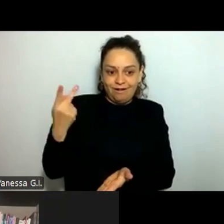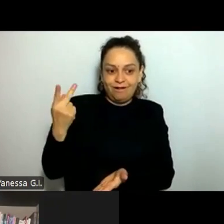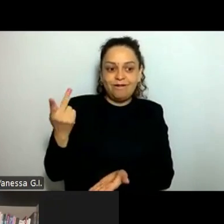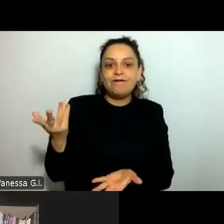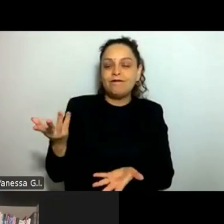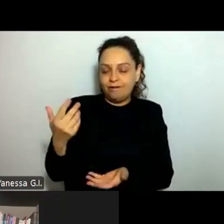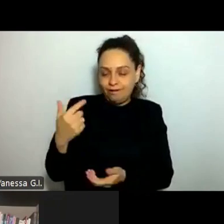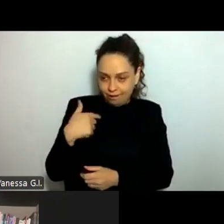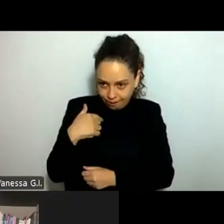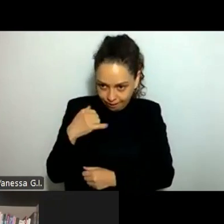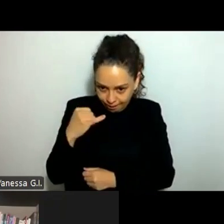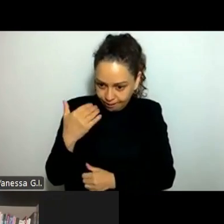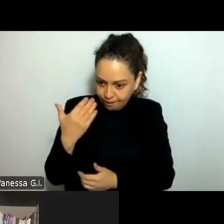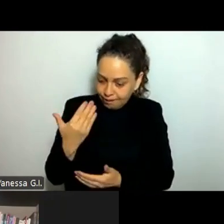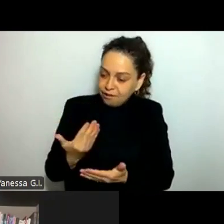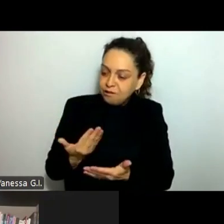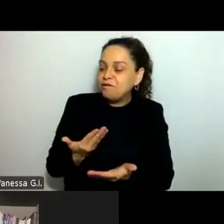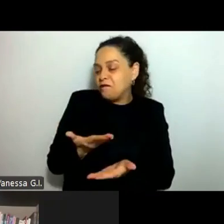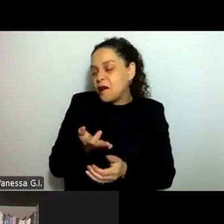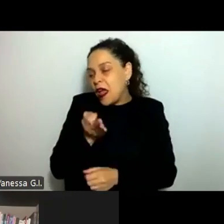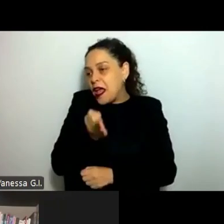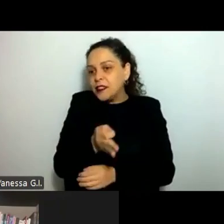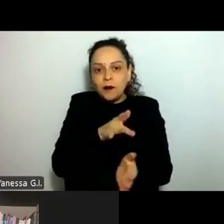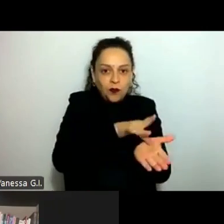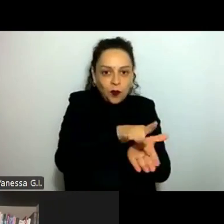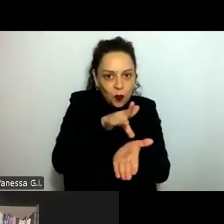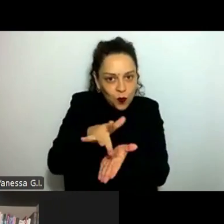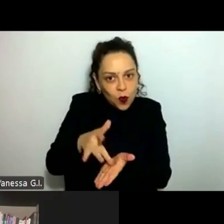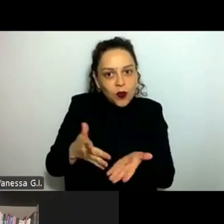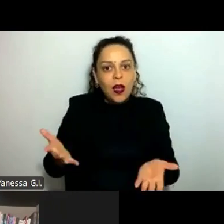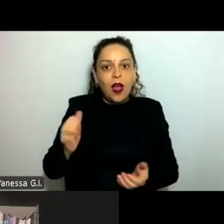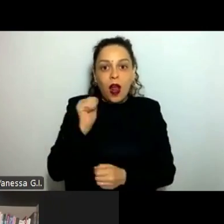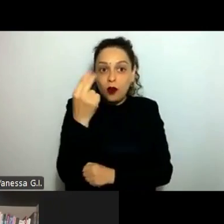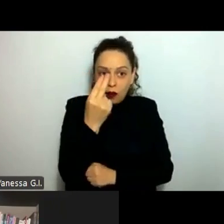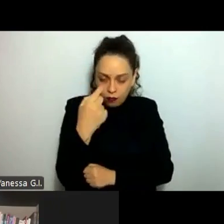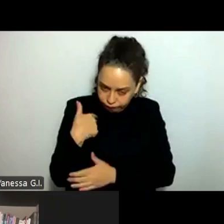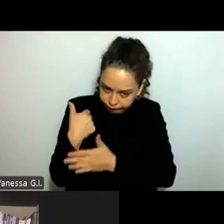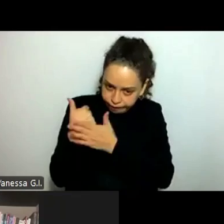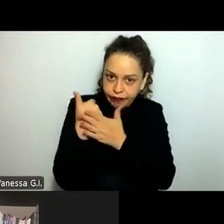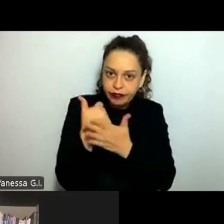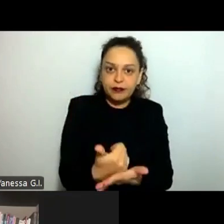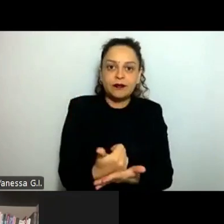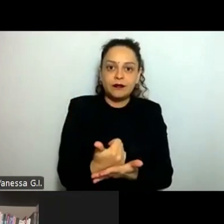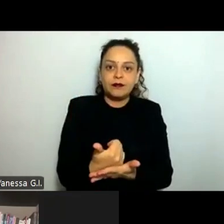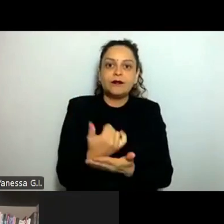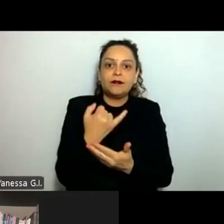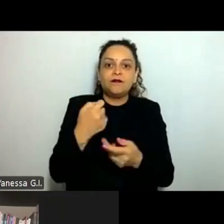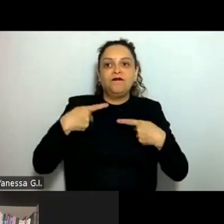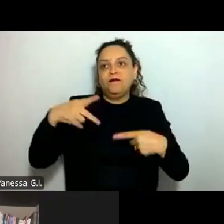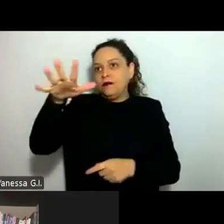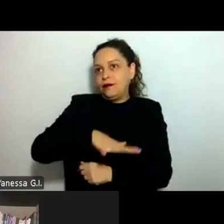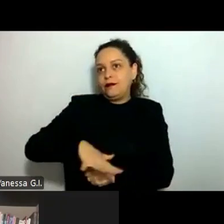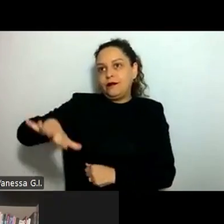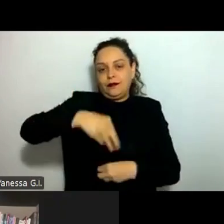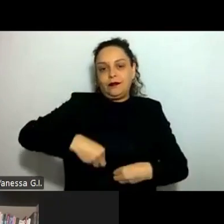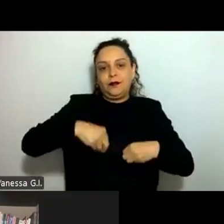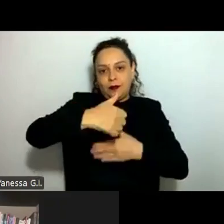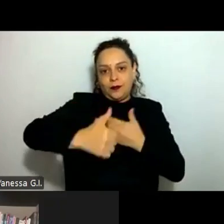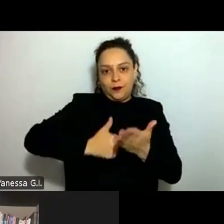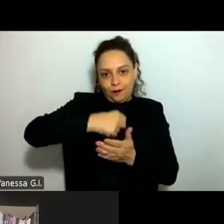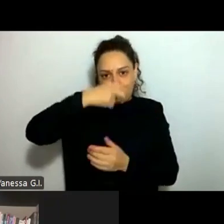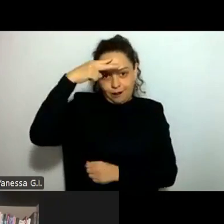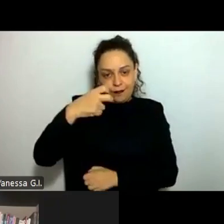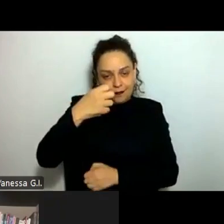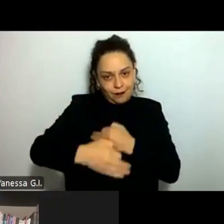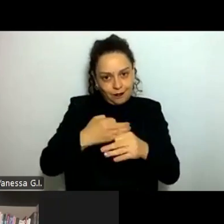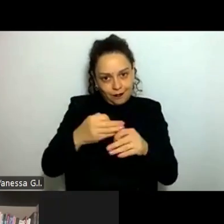ustedes, de las y los compañeros, y desde luego de los y las ciudadanas de esta ciudad capital. Es cuanto, presidente. Muchas